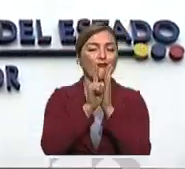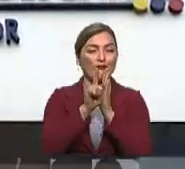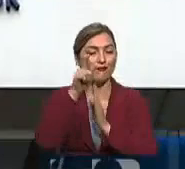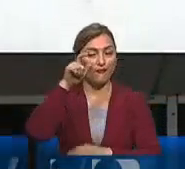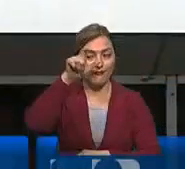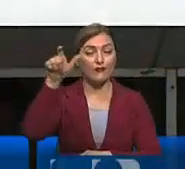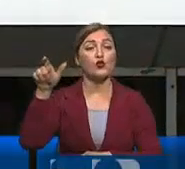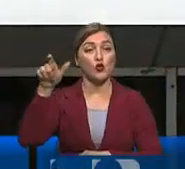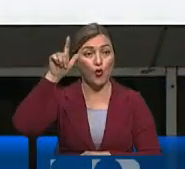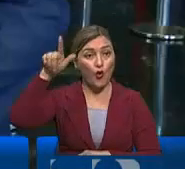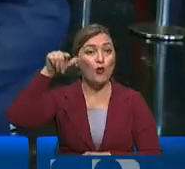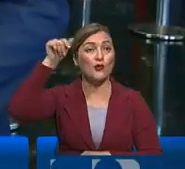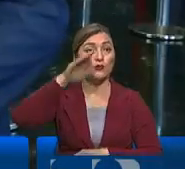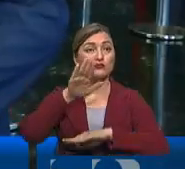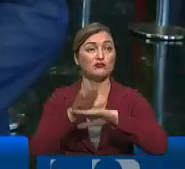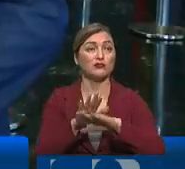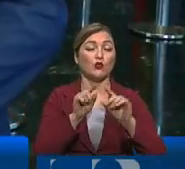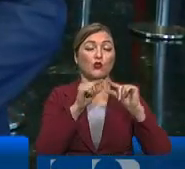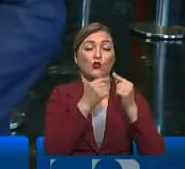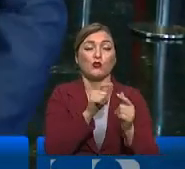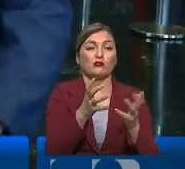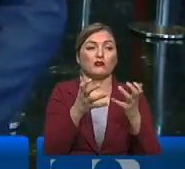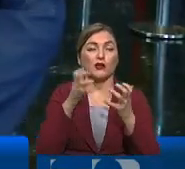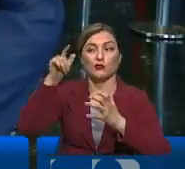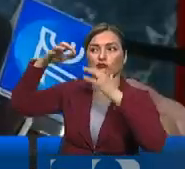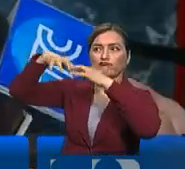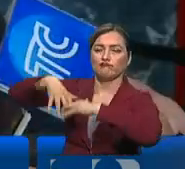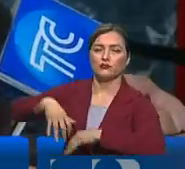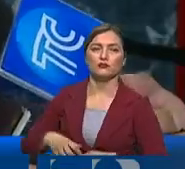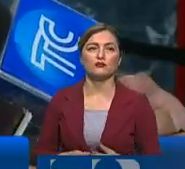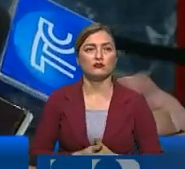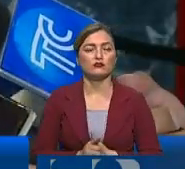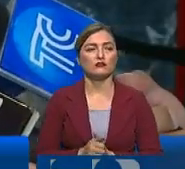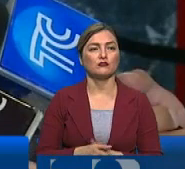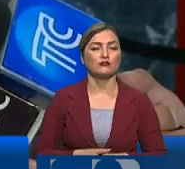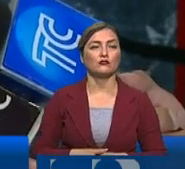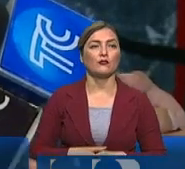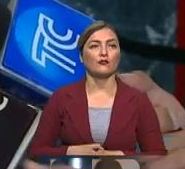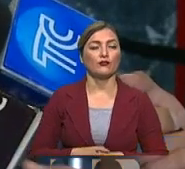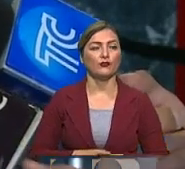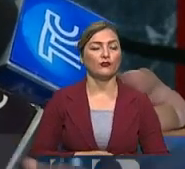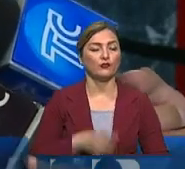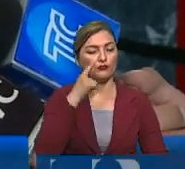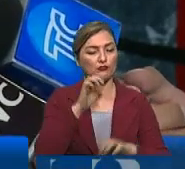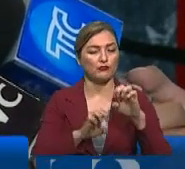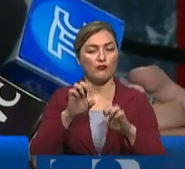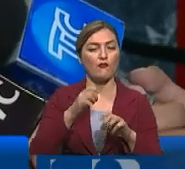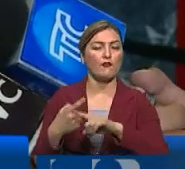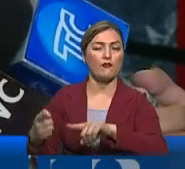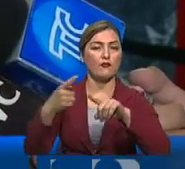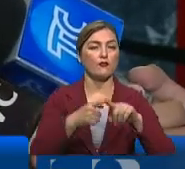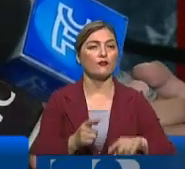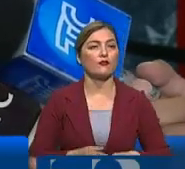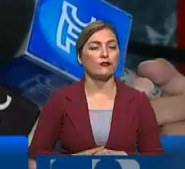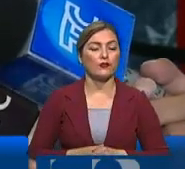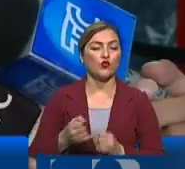la Fiscalía desde el gobierno sobre una posible desestabilización. Se está terminando de comprobar la responsabilidad en otros hechos que